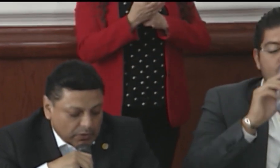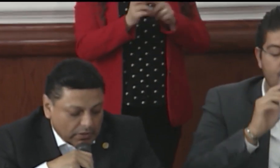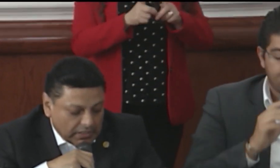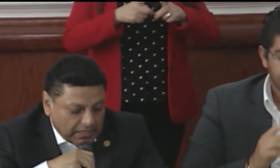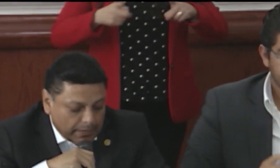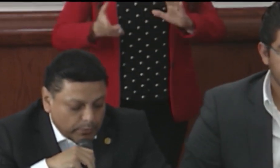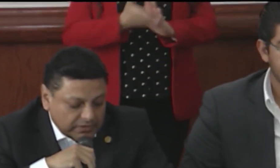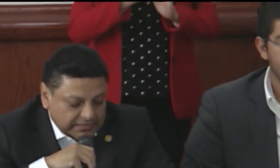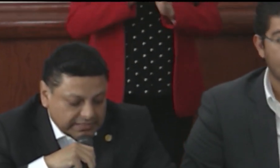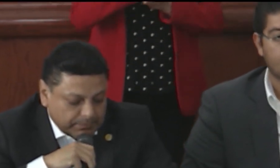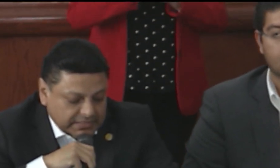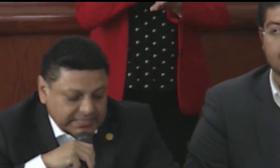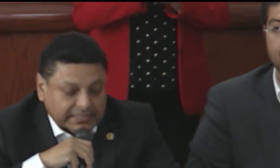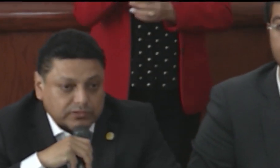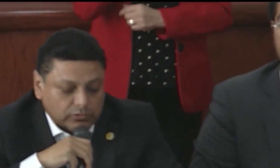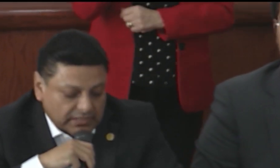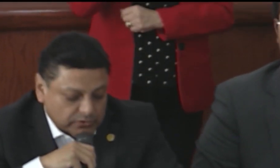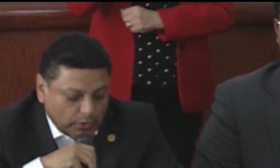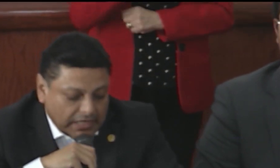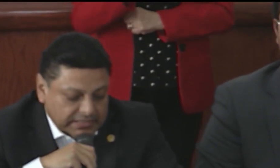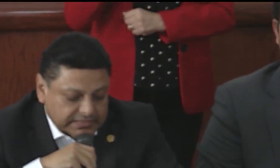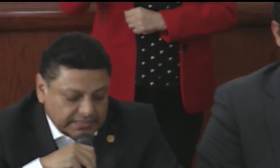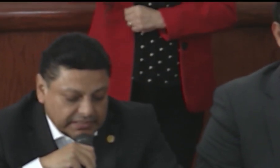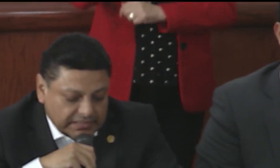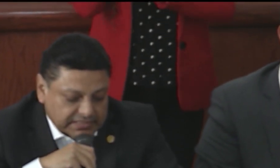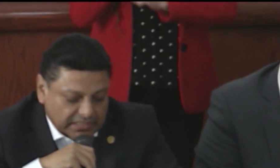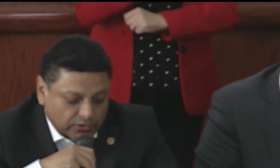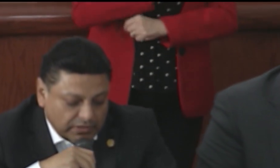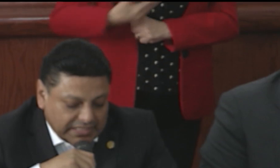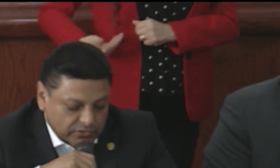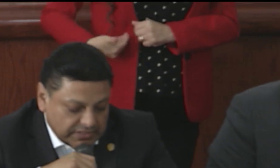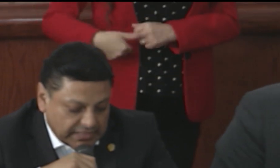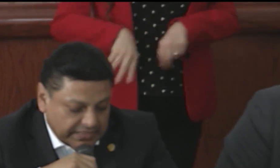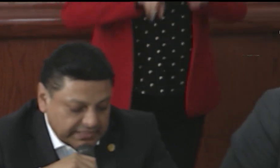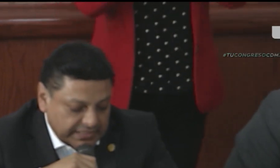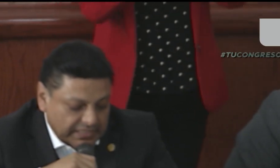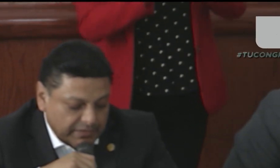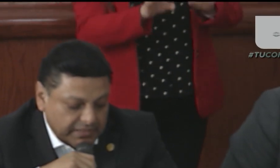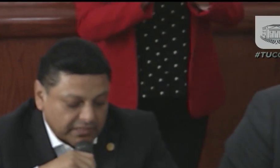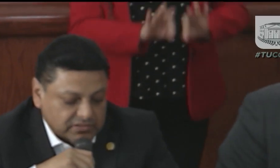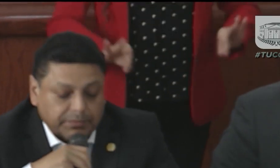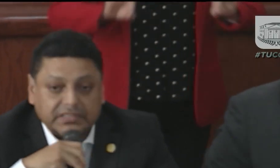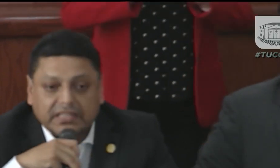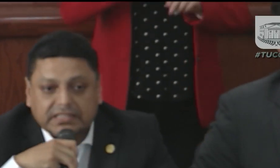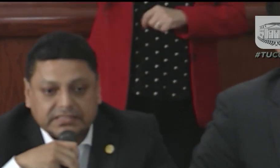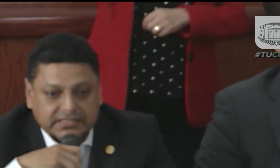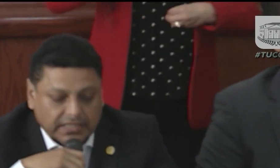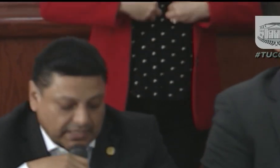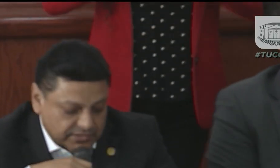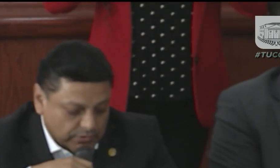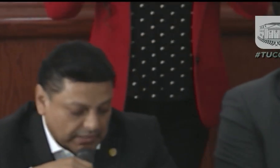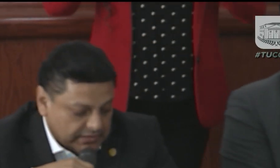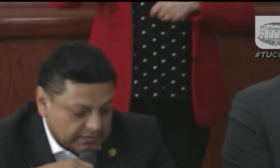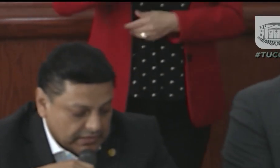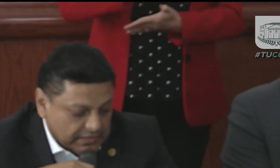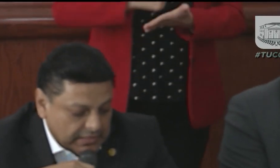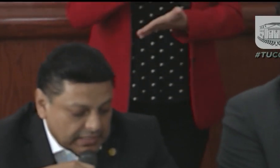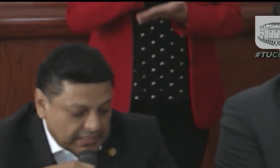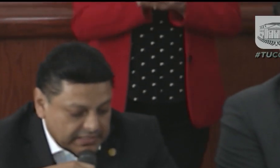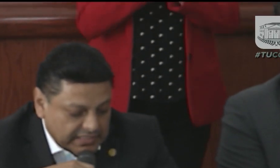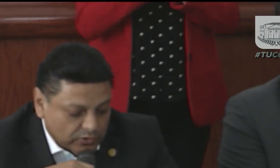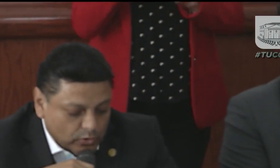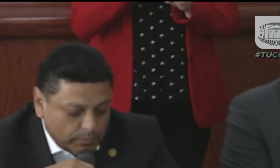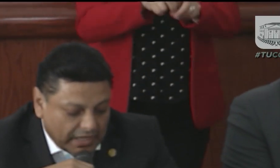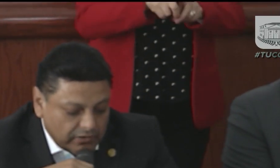la cual aborda temas que resultan torales en el desarrollo de la sociedad y de la vida de los habitantes de esta gran ciudad.